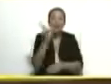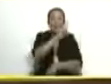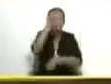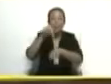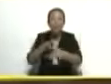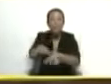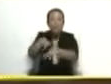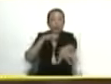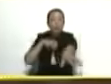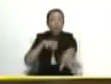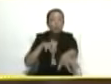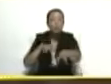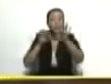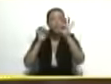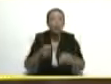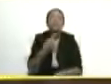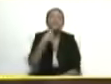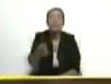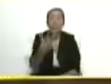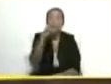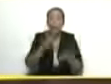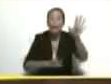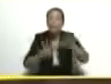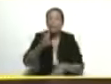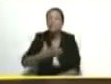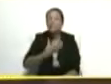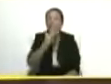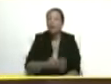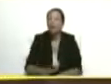mayoría de la Asamblea Nacional, diciembre de 2015.